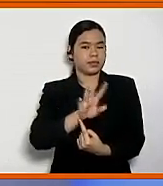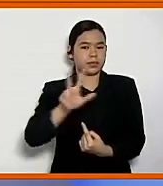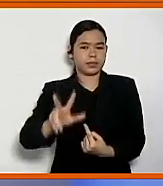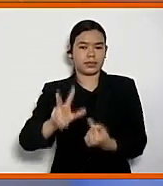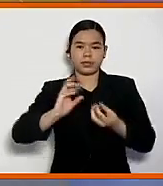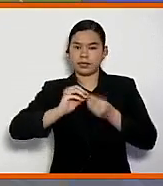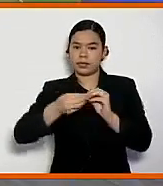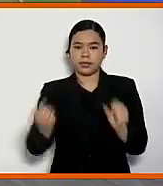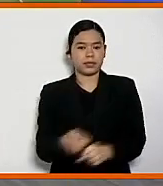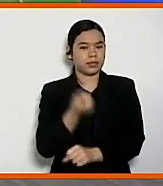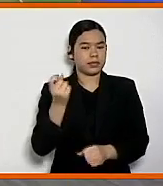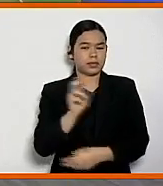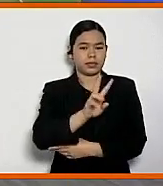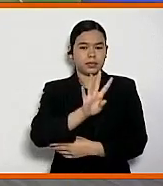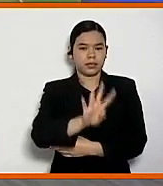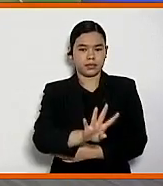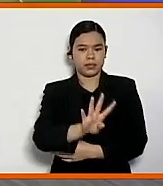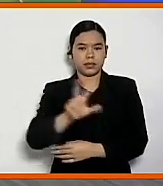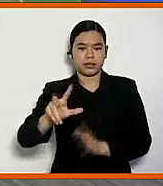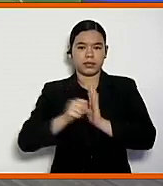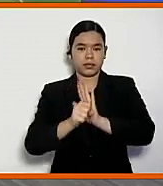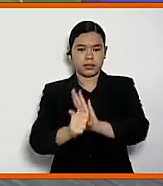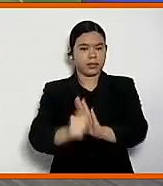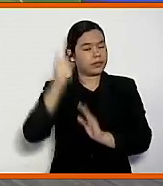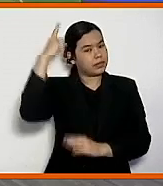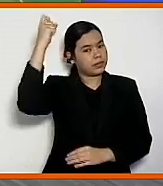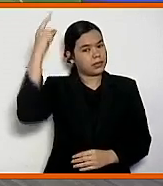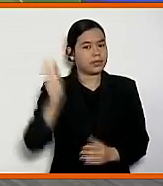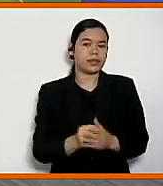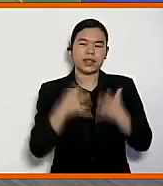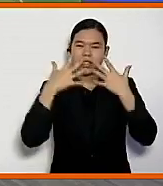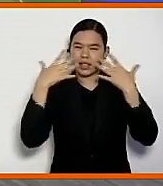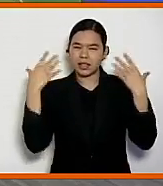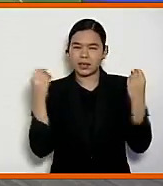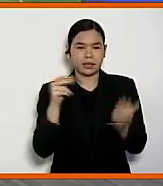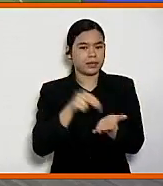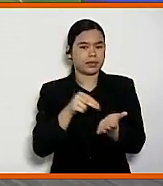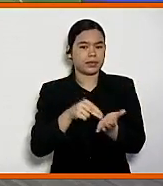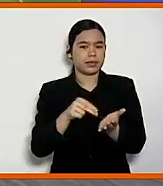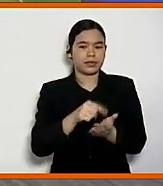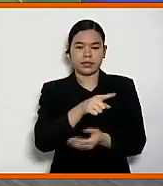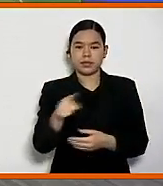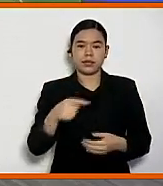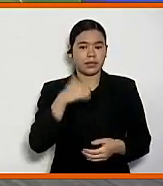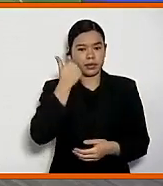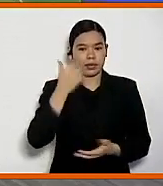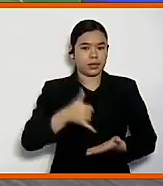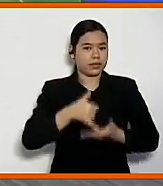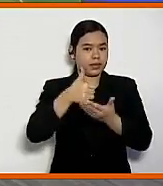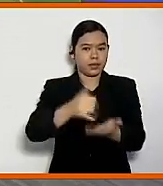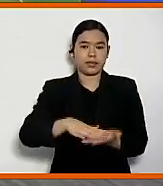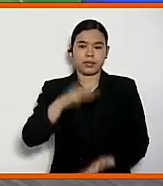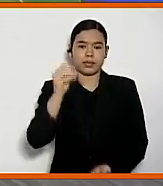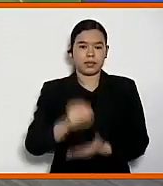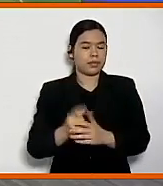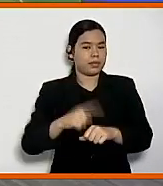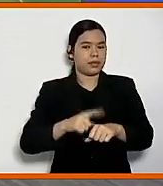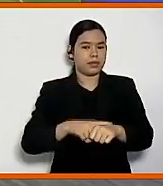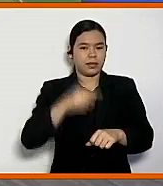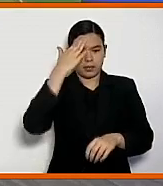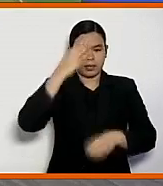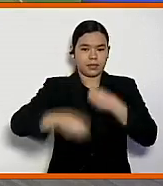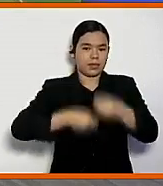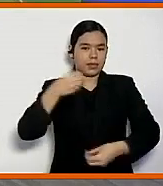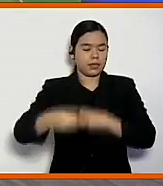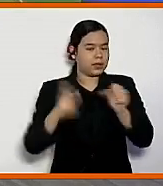número favorecido es el 43 con su símbolo de sueños Pantera. Pero si estás buscando multiplicar tu premio, se viene tu esfera ganadora